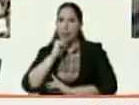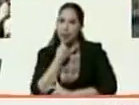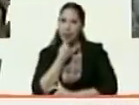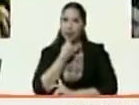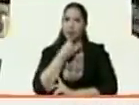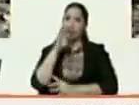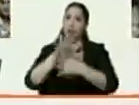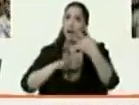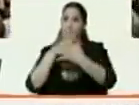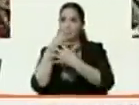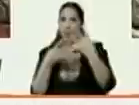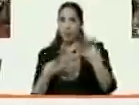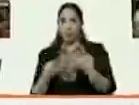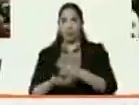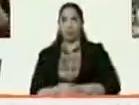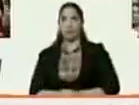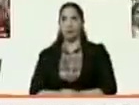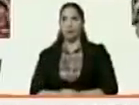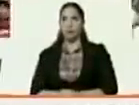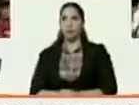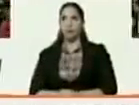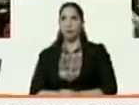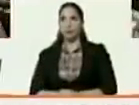secretas, transparentes.